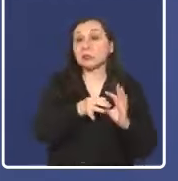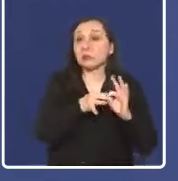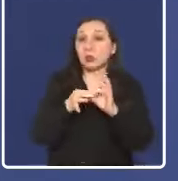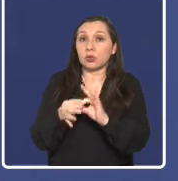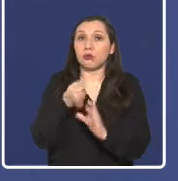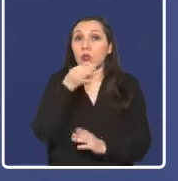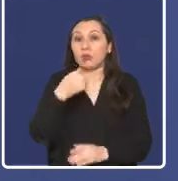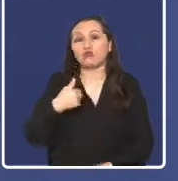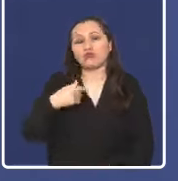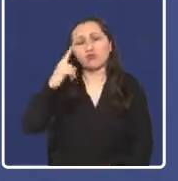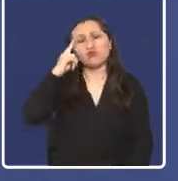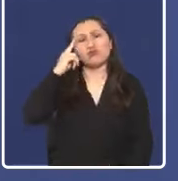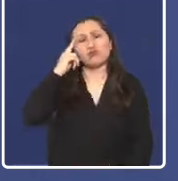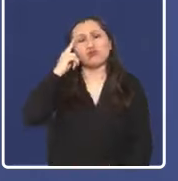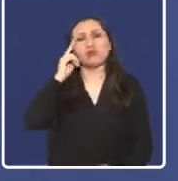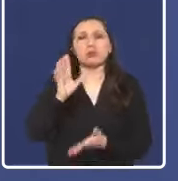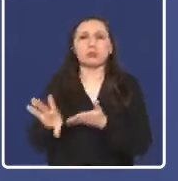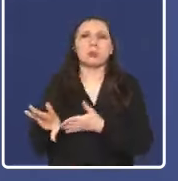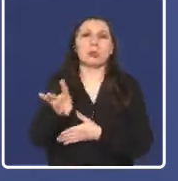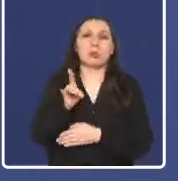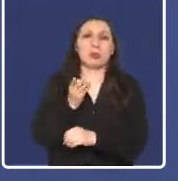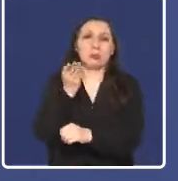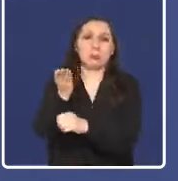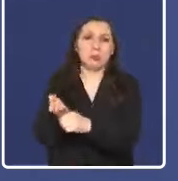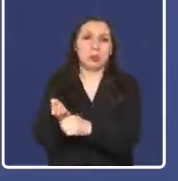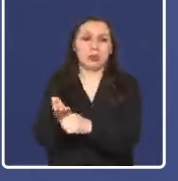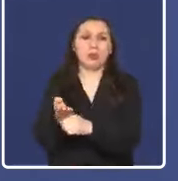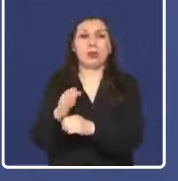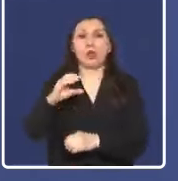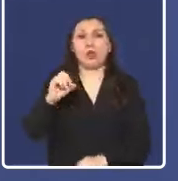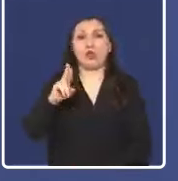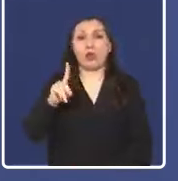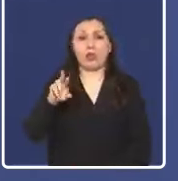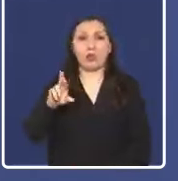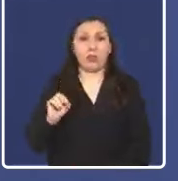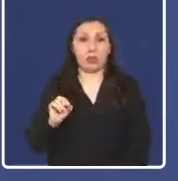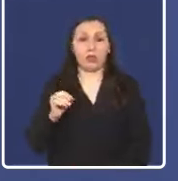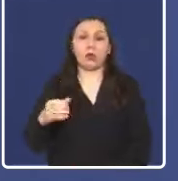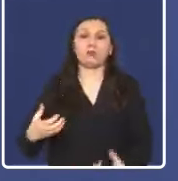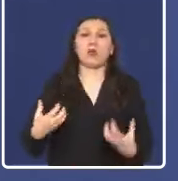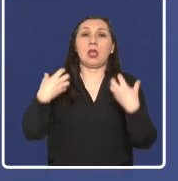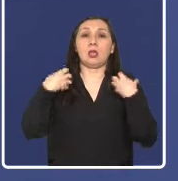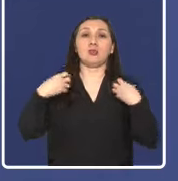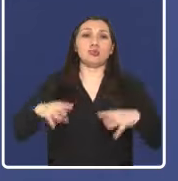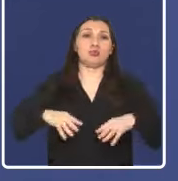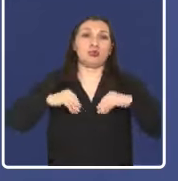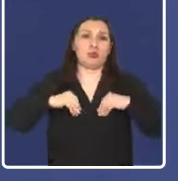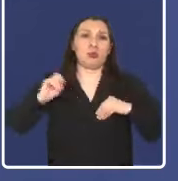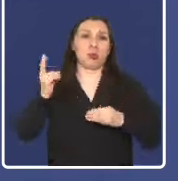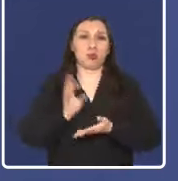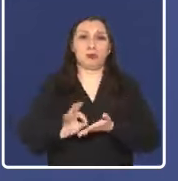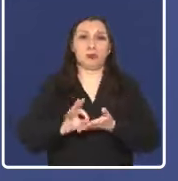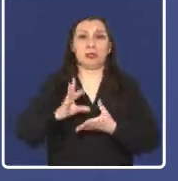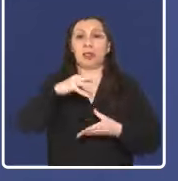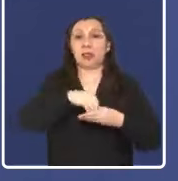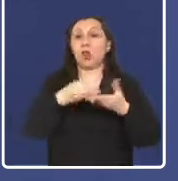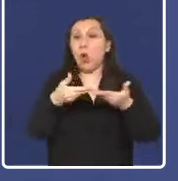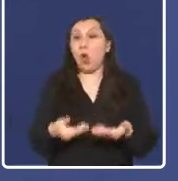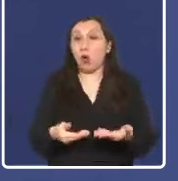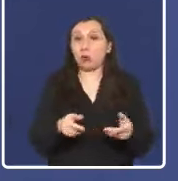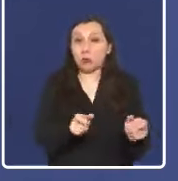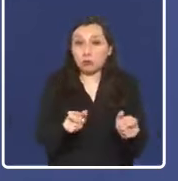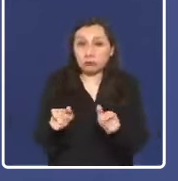que me llevaron a pedirle a Luis Cordero que asumiera la Subsecretaría del Interior. Hoy día la